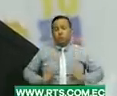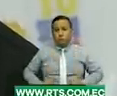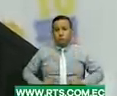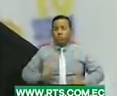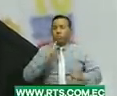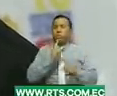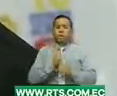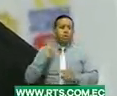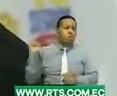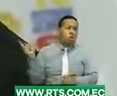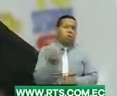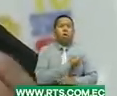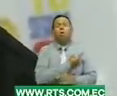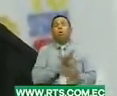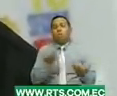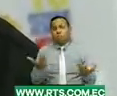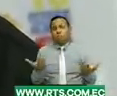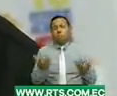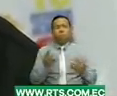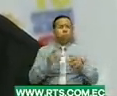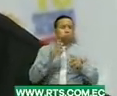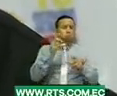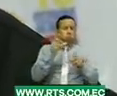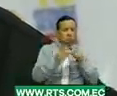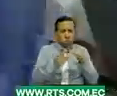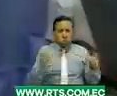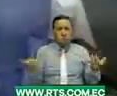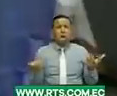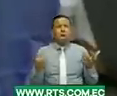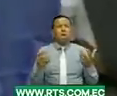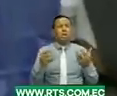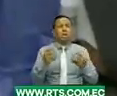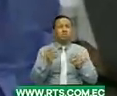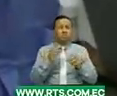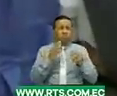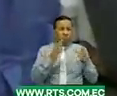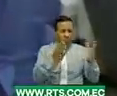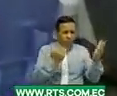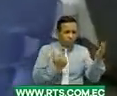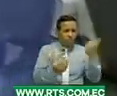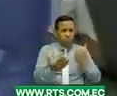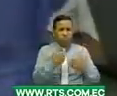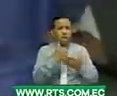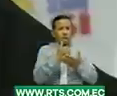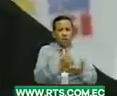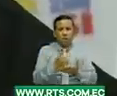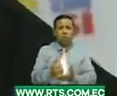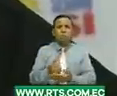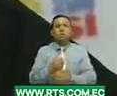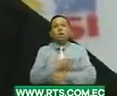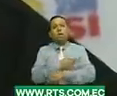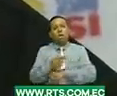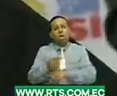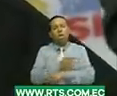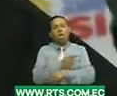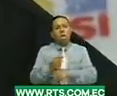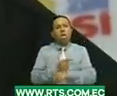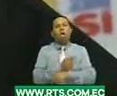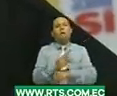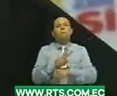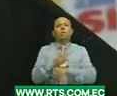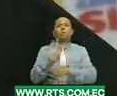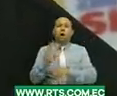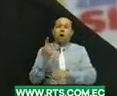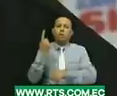el personal operativo que está ahí frente a los pacientes 24 horas, los 7 días a la